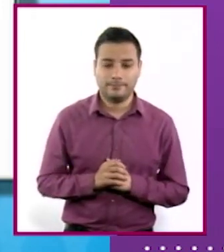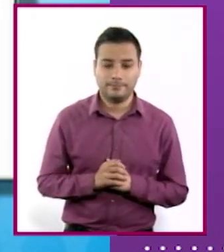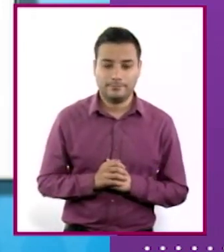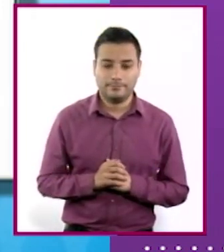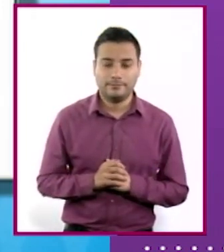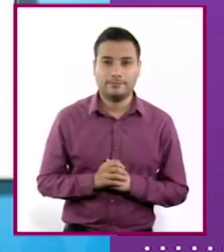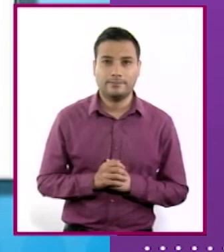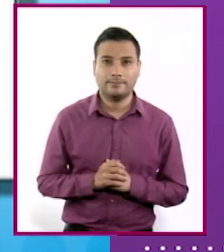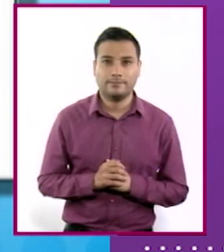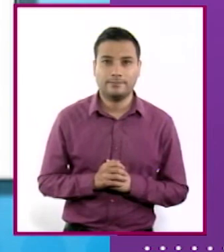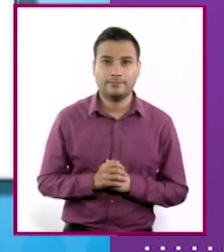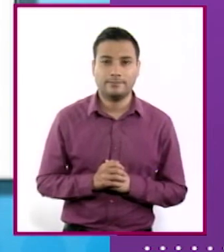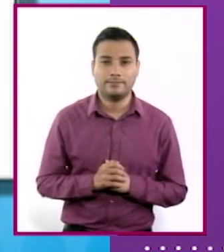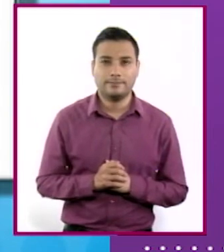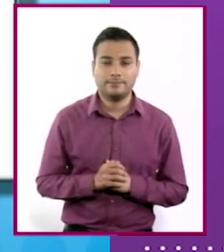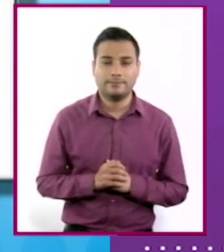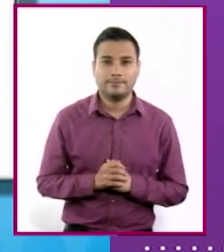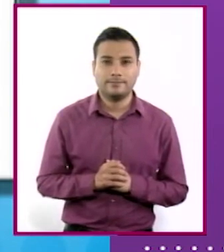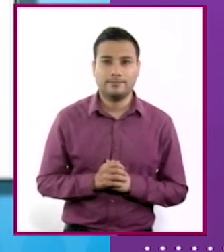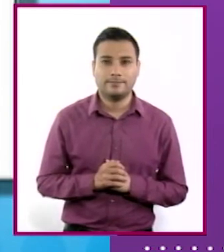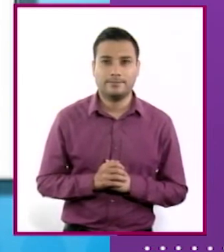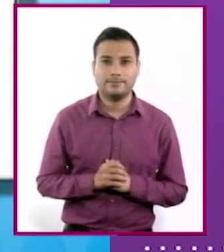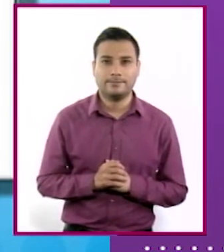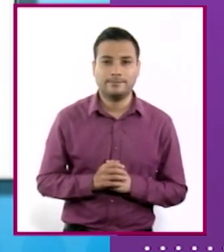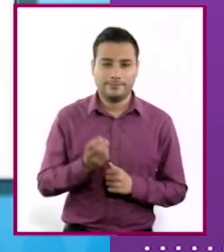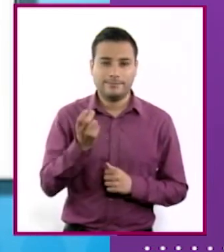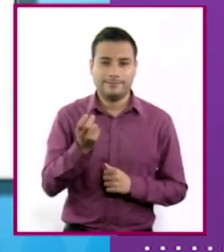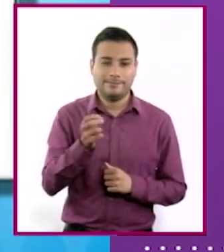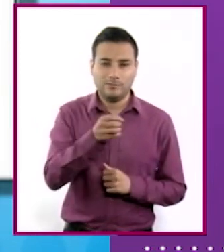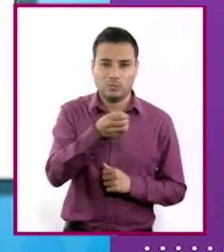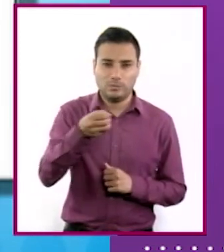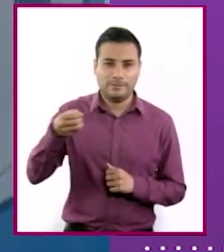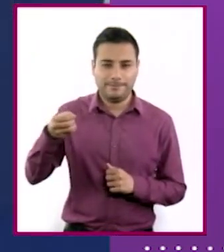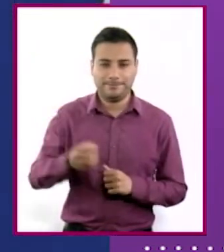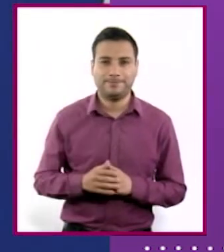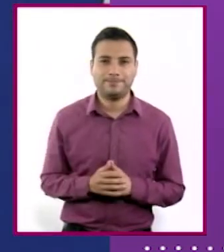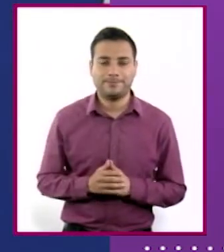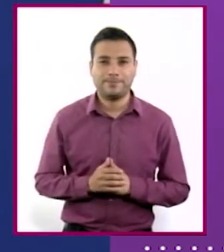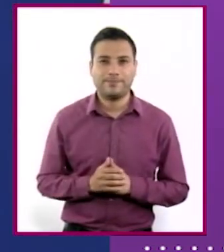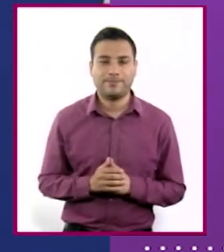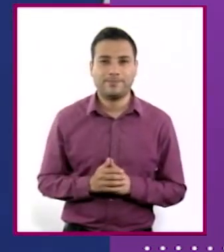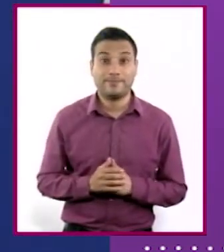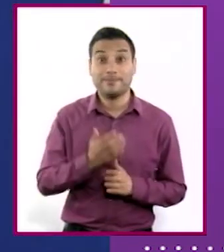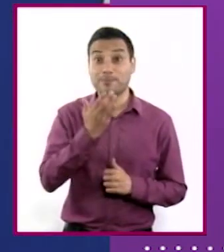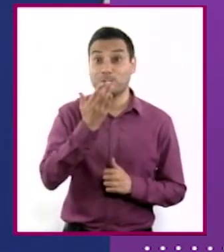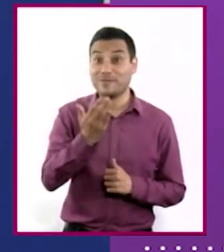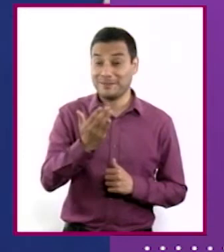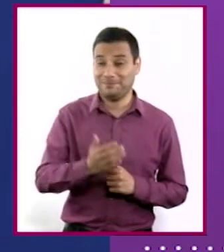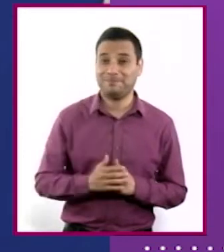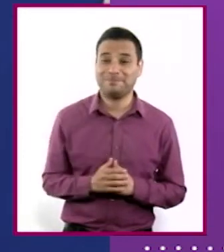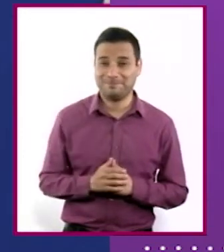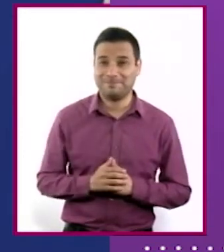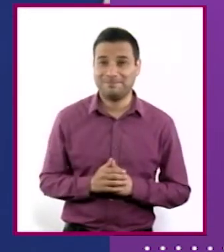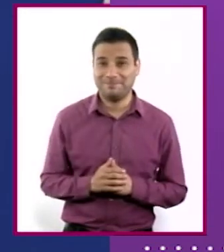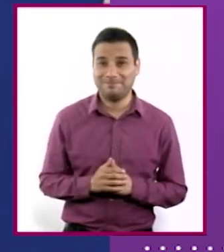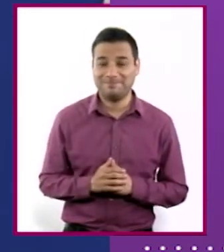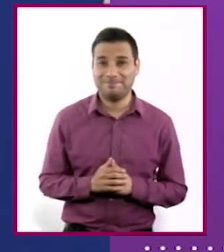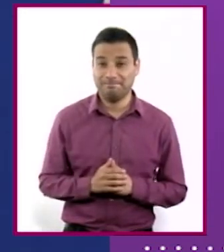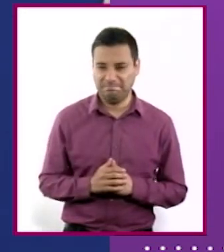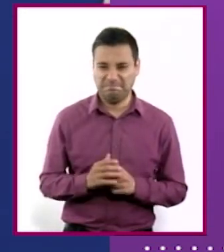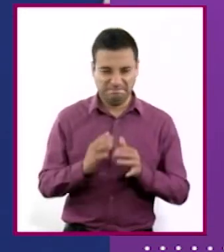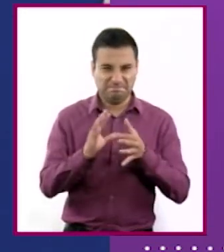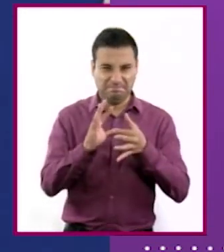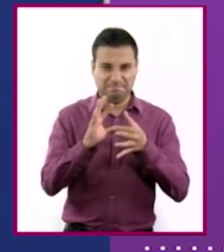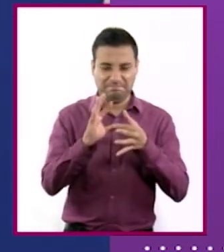that, when, finally. Muy bien, chicos. Cabe